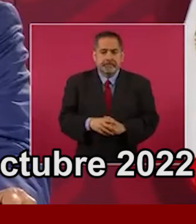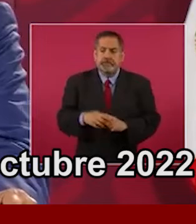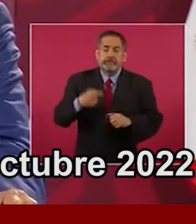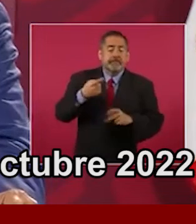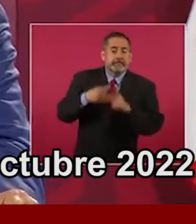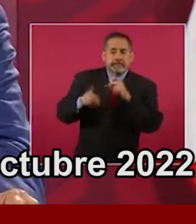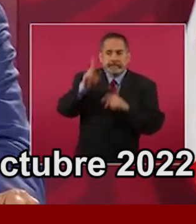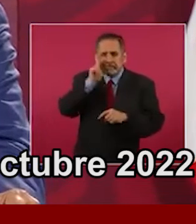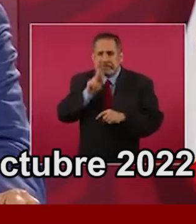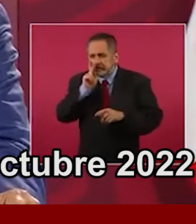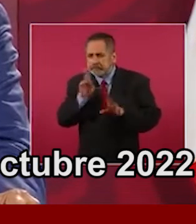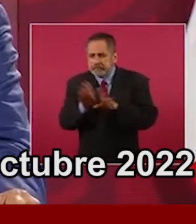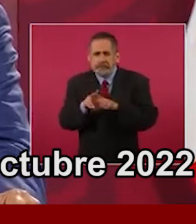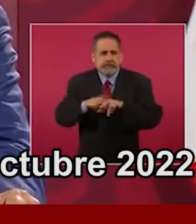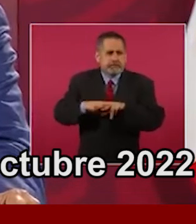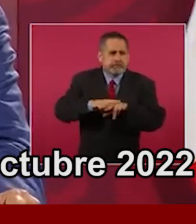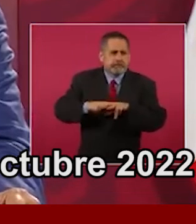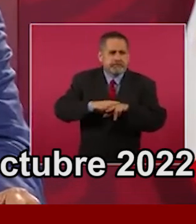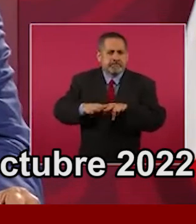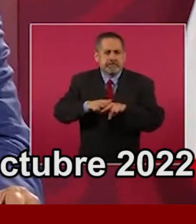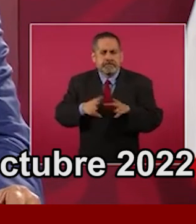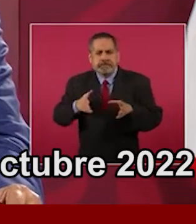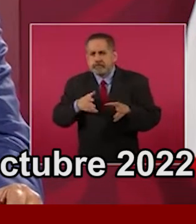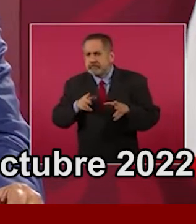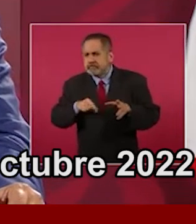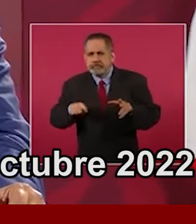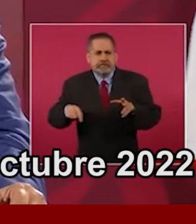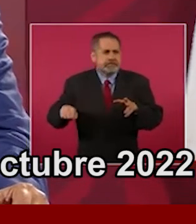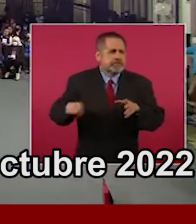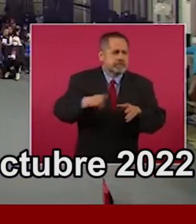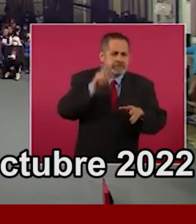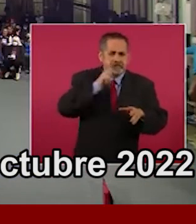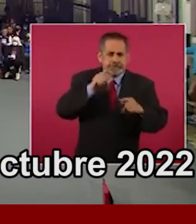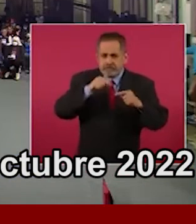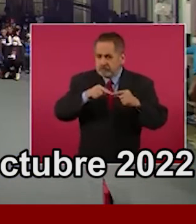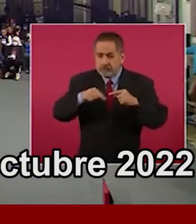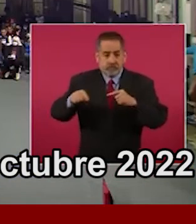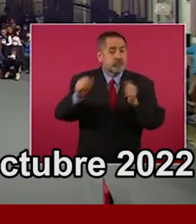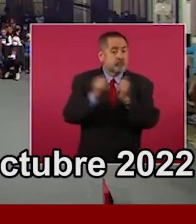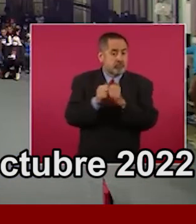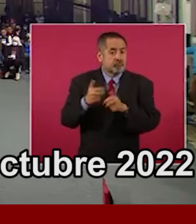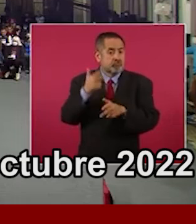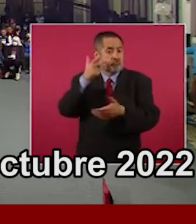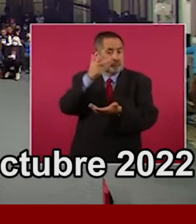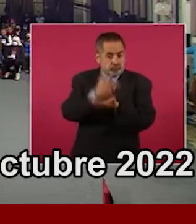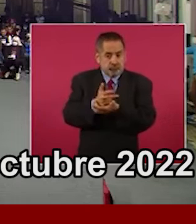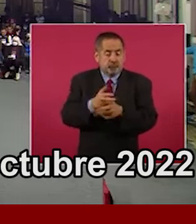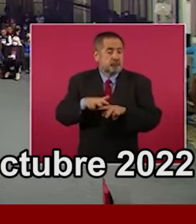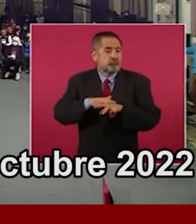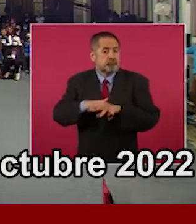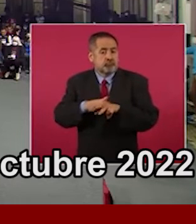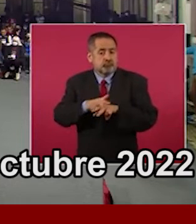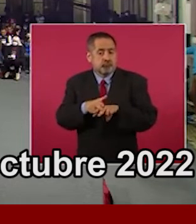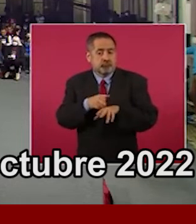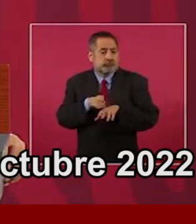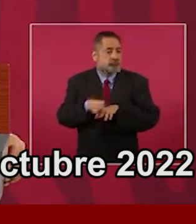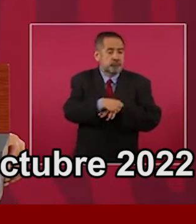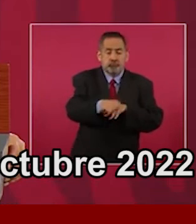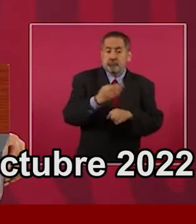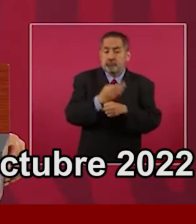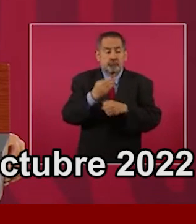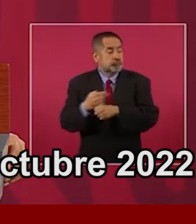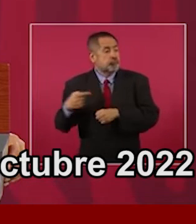probar ya el sistema, ya con trenes que ya se están